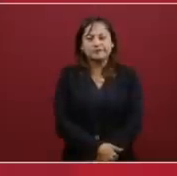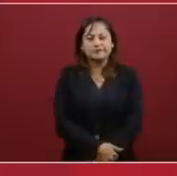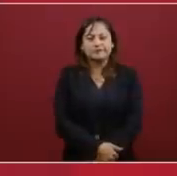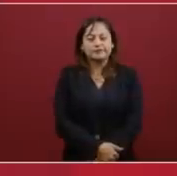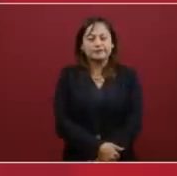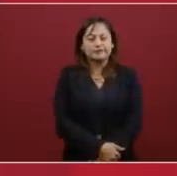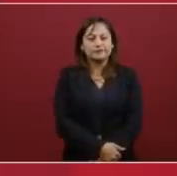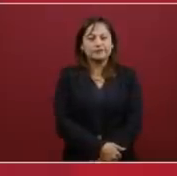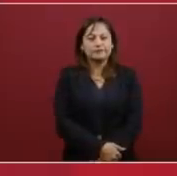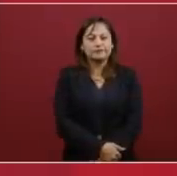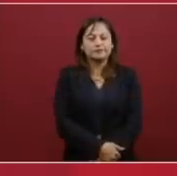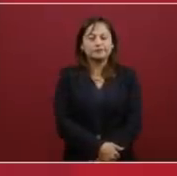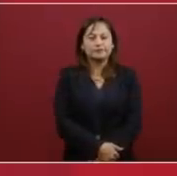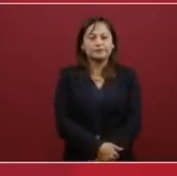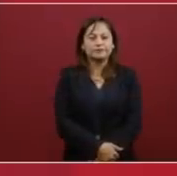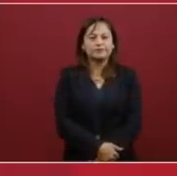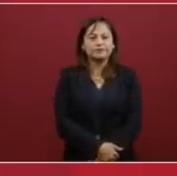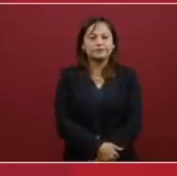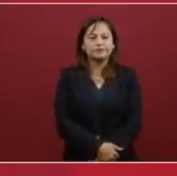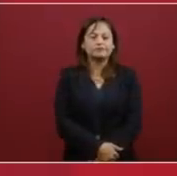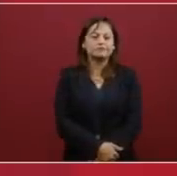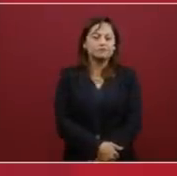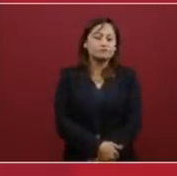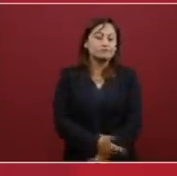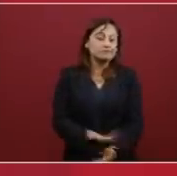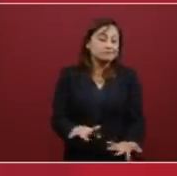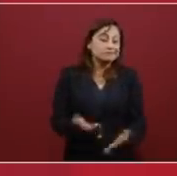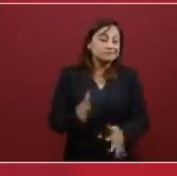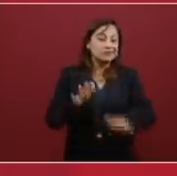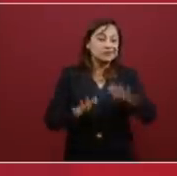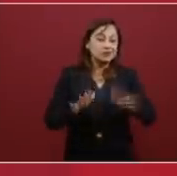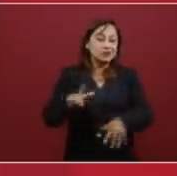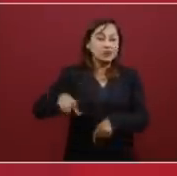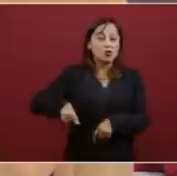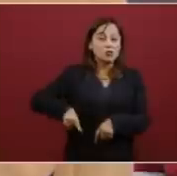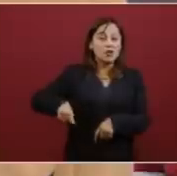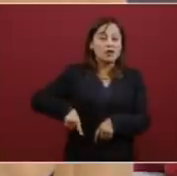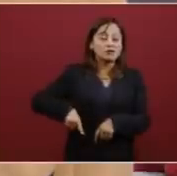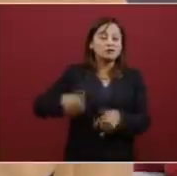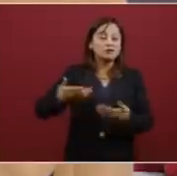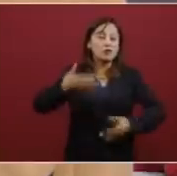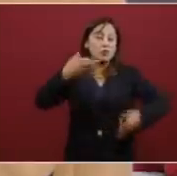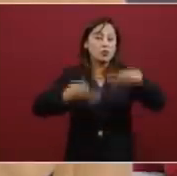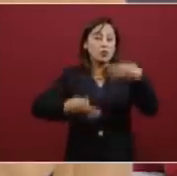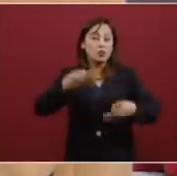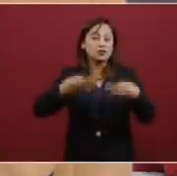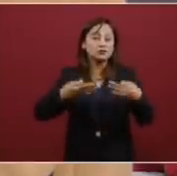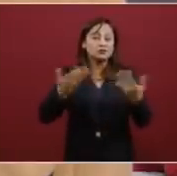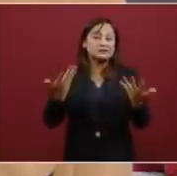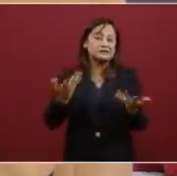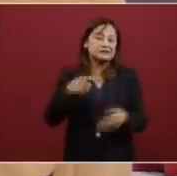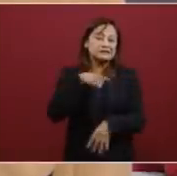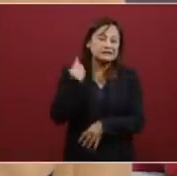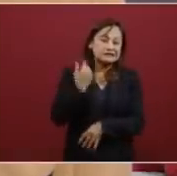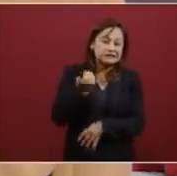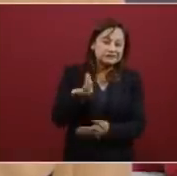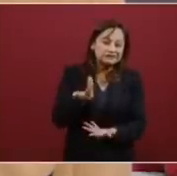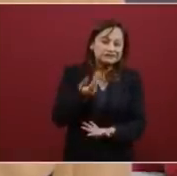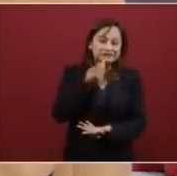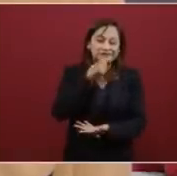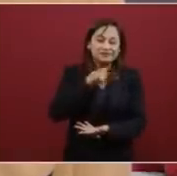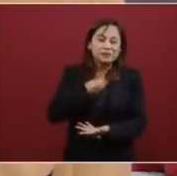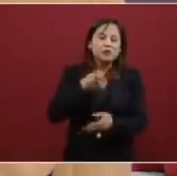el gobierno pierde los juicios porque no se atienden, en algunos casos